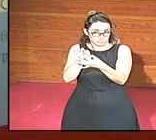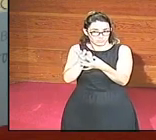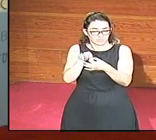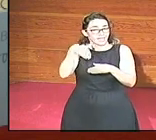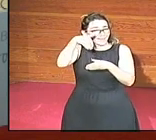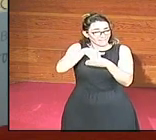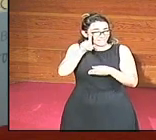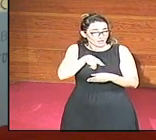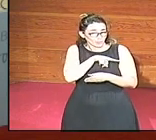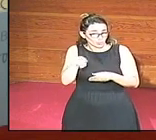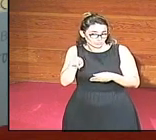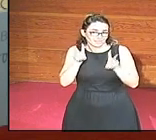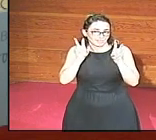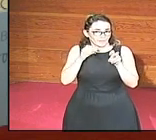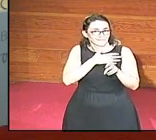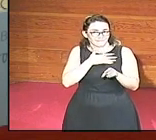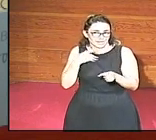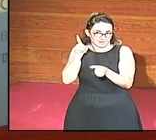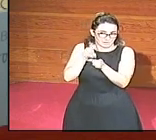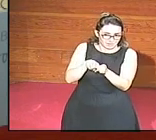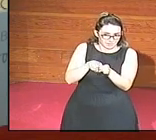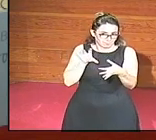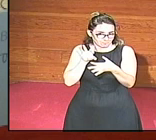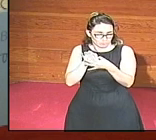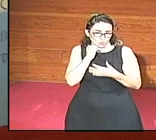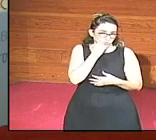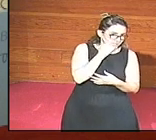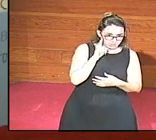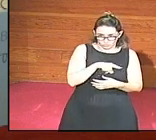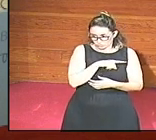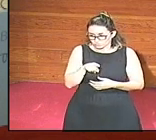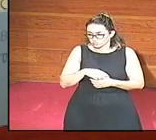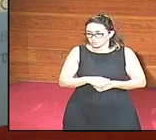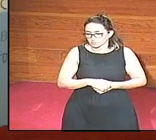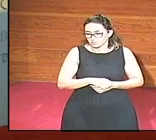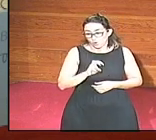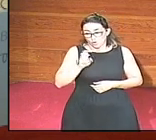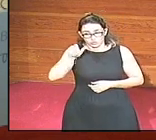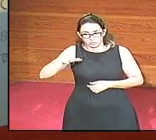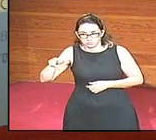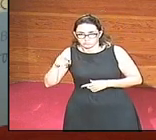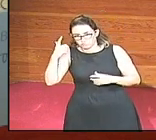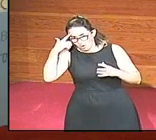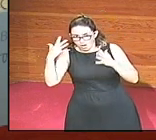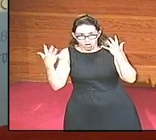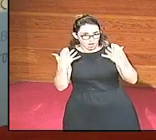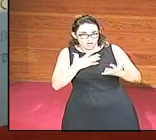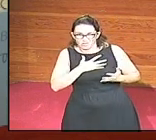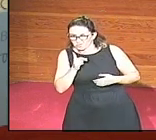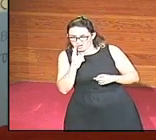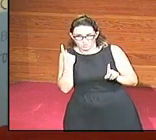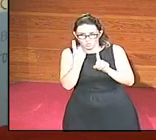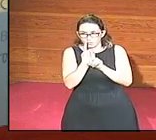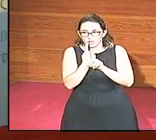Rusia. Y a alguien se le calentó la cabeza en otras zonas. Y obviamente,